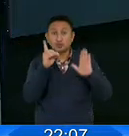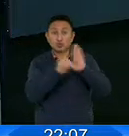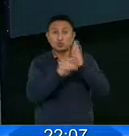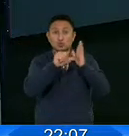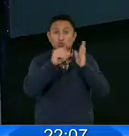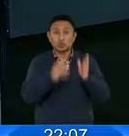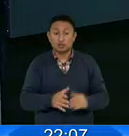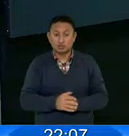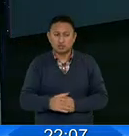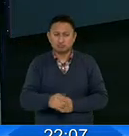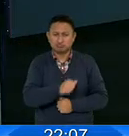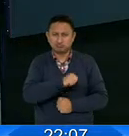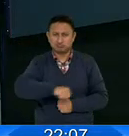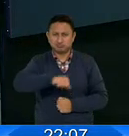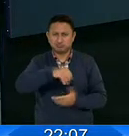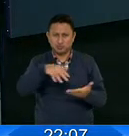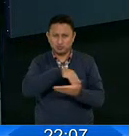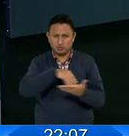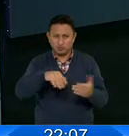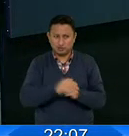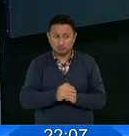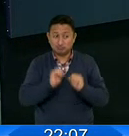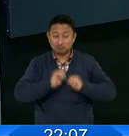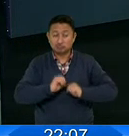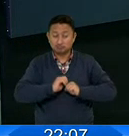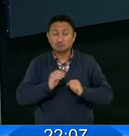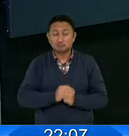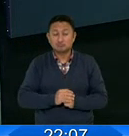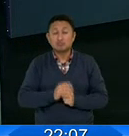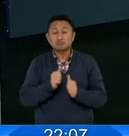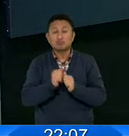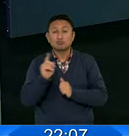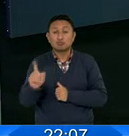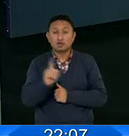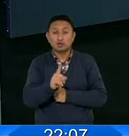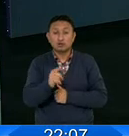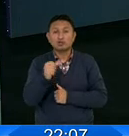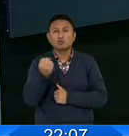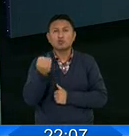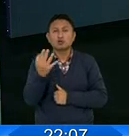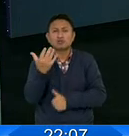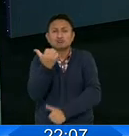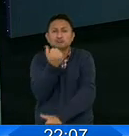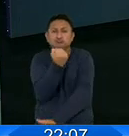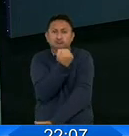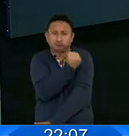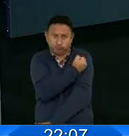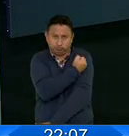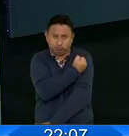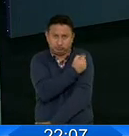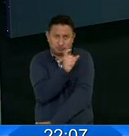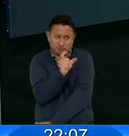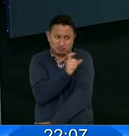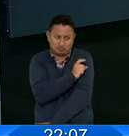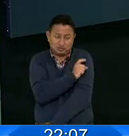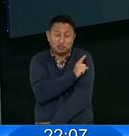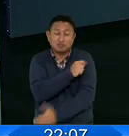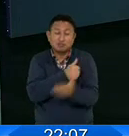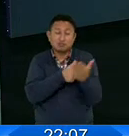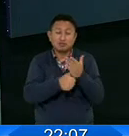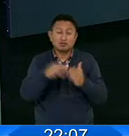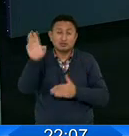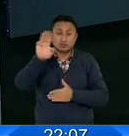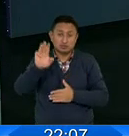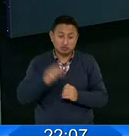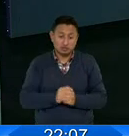de irregularidades por la cantidad que debería aplicarse en cada dosis de las vacunas contra el coronavirus, el Ministerio de Salud aclara que